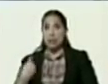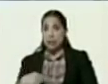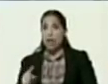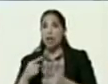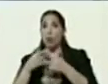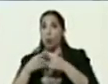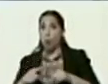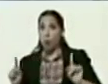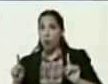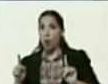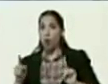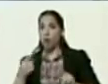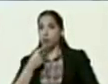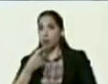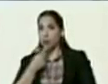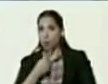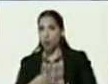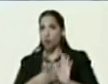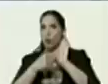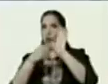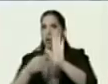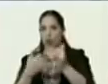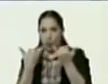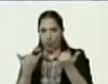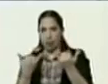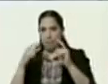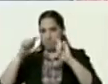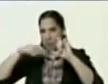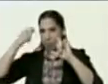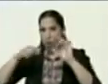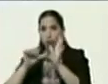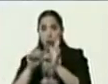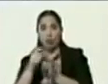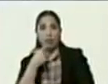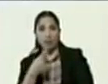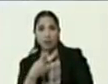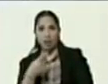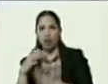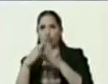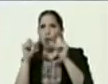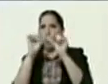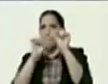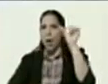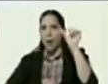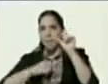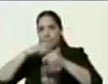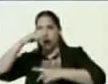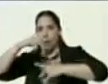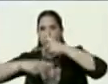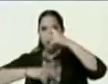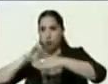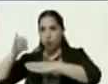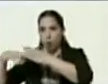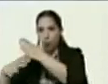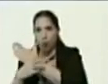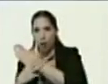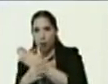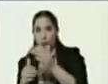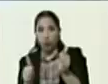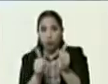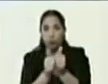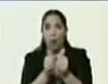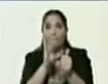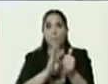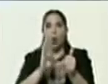testimonio que voy a mostrar a continuación donde se señala todo lo que planificó Juan Guaidó con alias El Brother